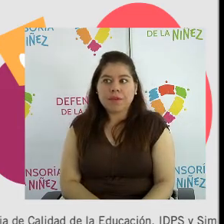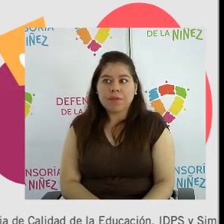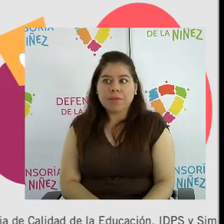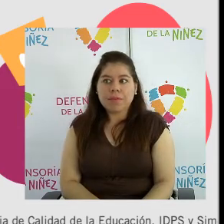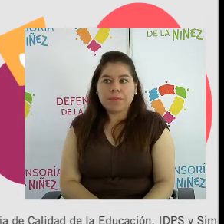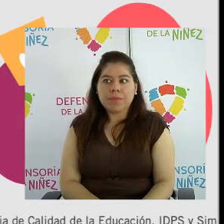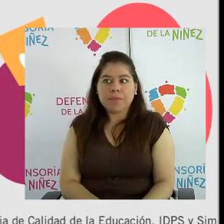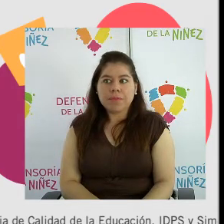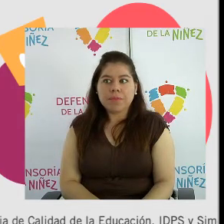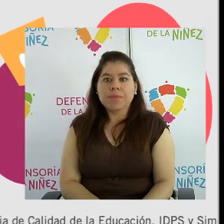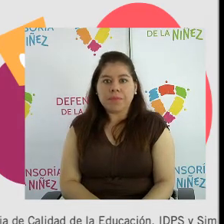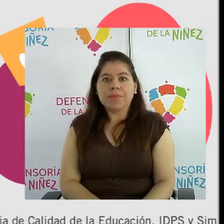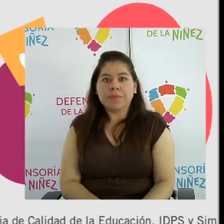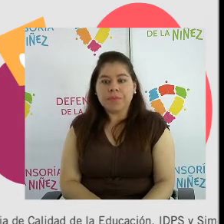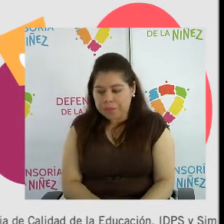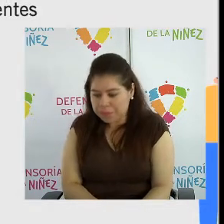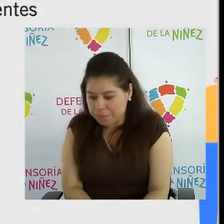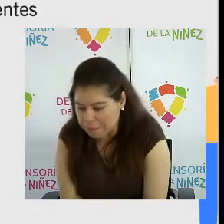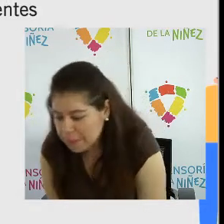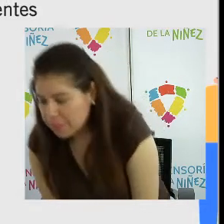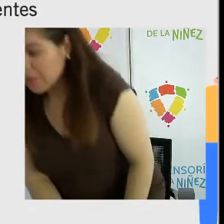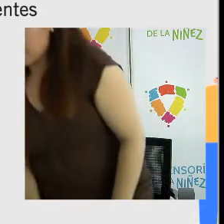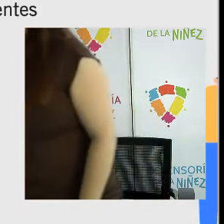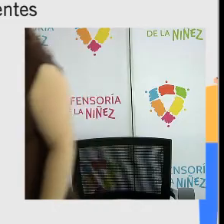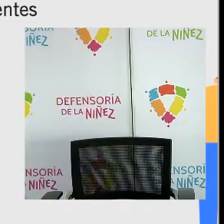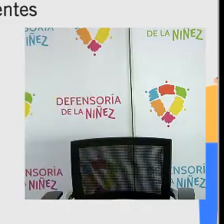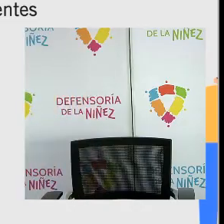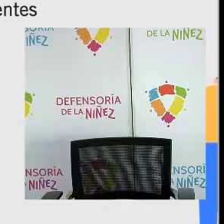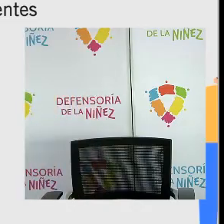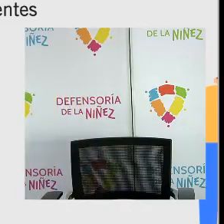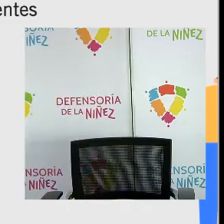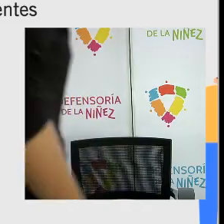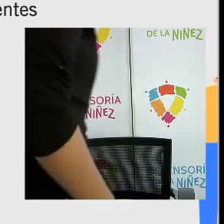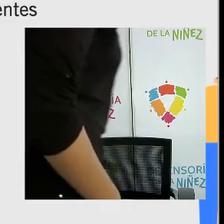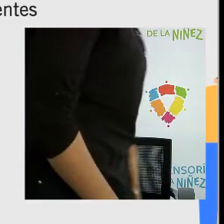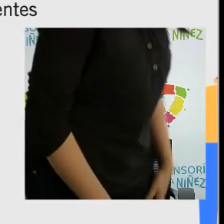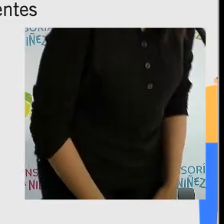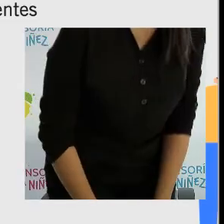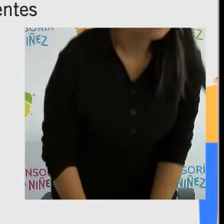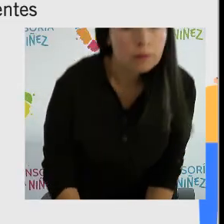discriminación, lo relevante es que nosotros quisimos resaltar